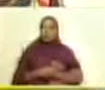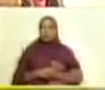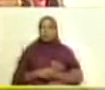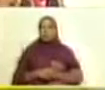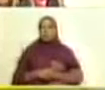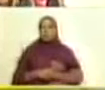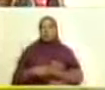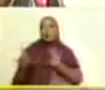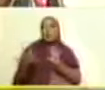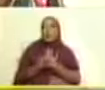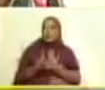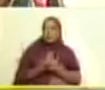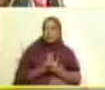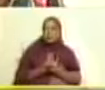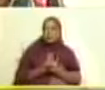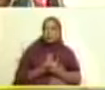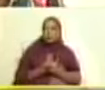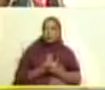su legalización.